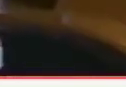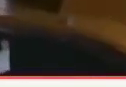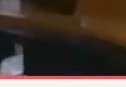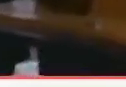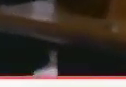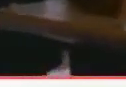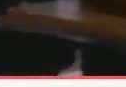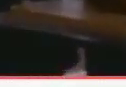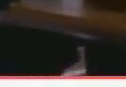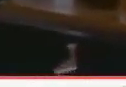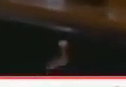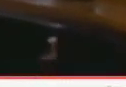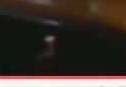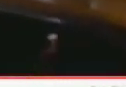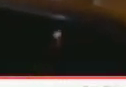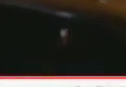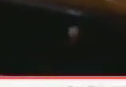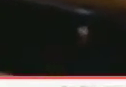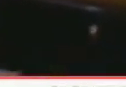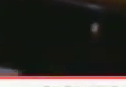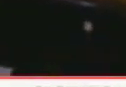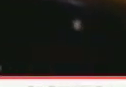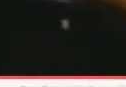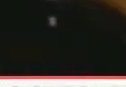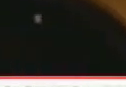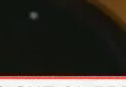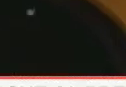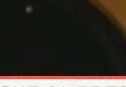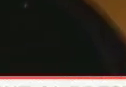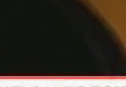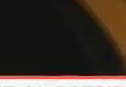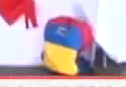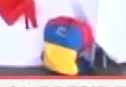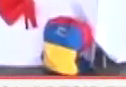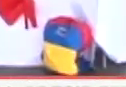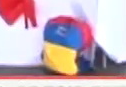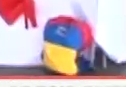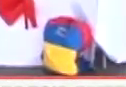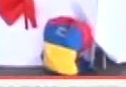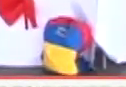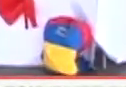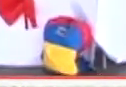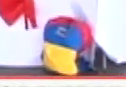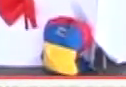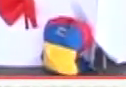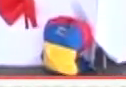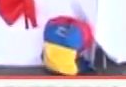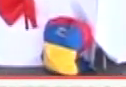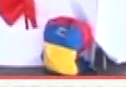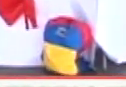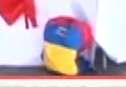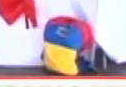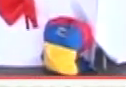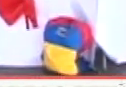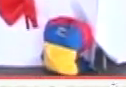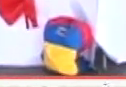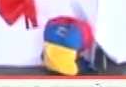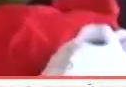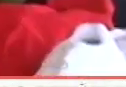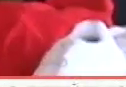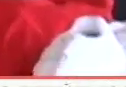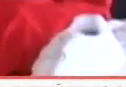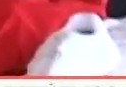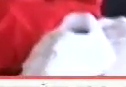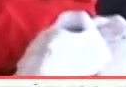nicolás maduro moros es garantía de una educación gratuita y de calidad educación gratuita y de